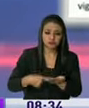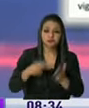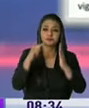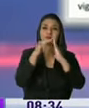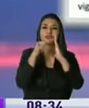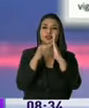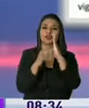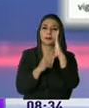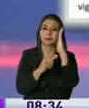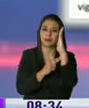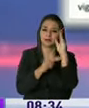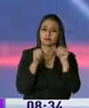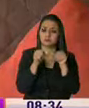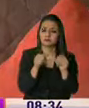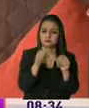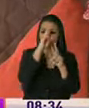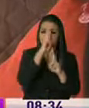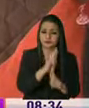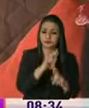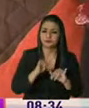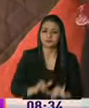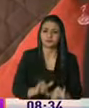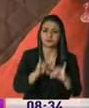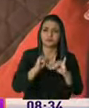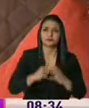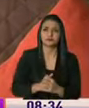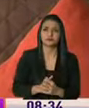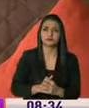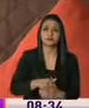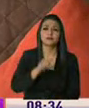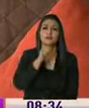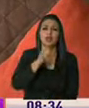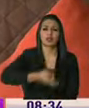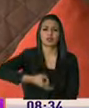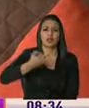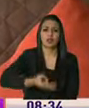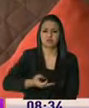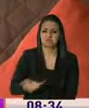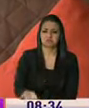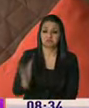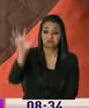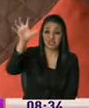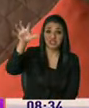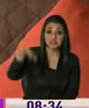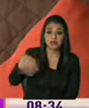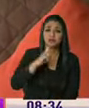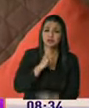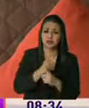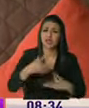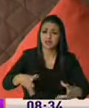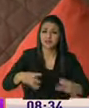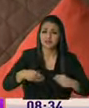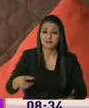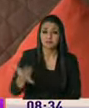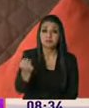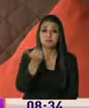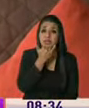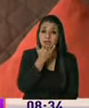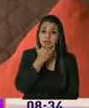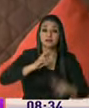normas reglamentarias vigentes. Y eso es por esa falta de efectividad. Es hora de que el Estado reconozca esa deficiencia en cuanto a